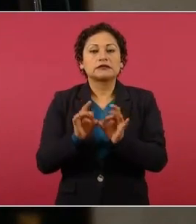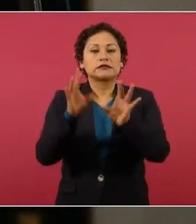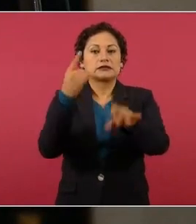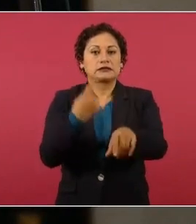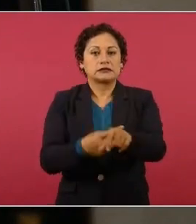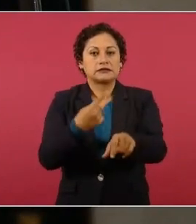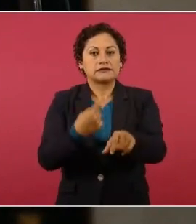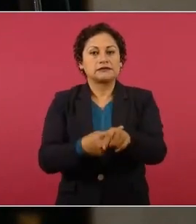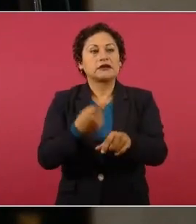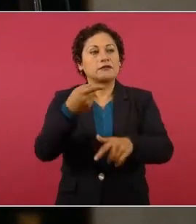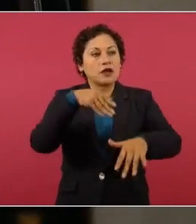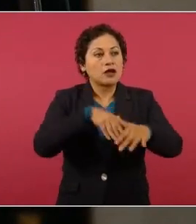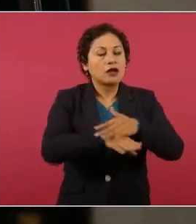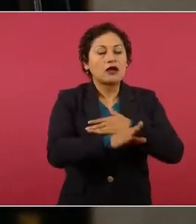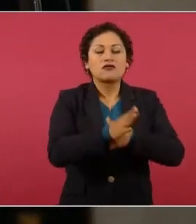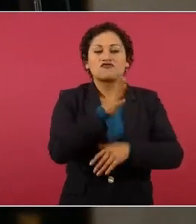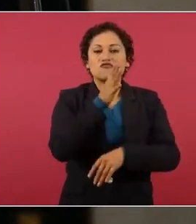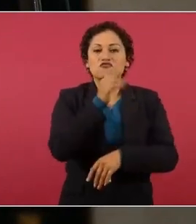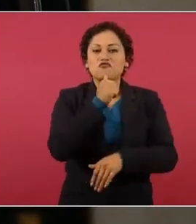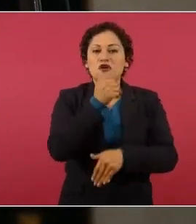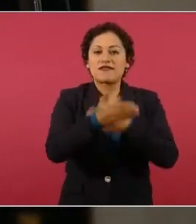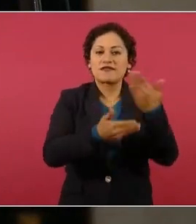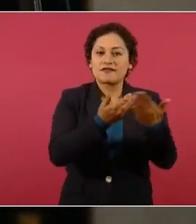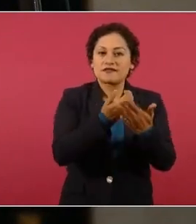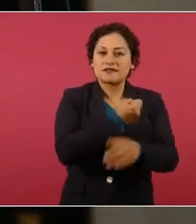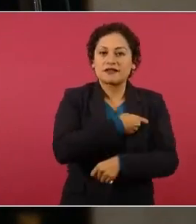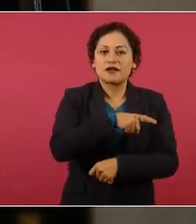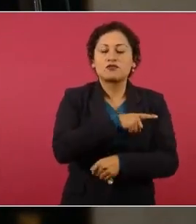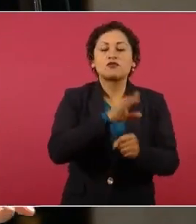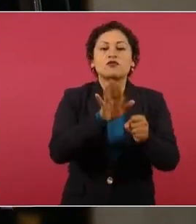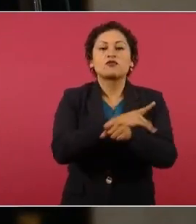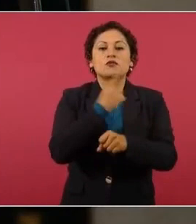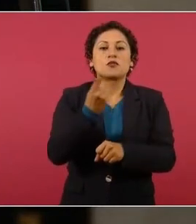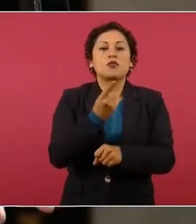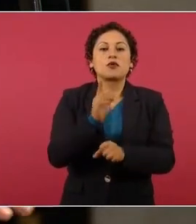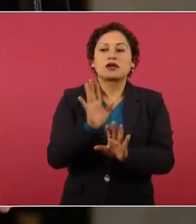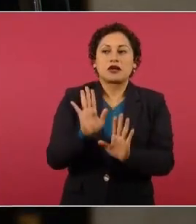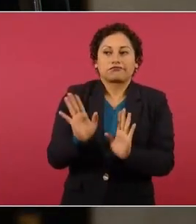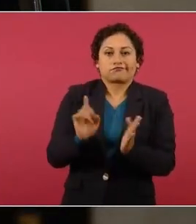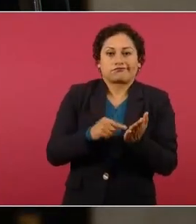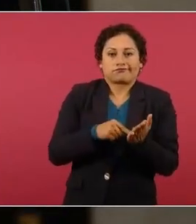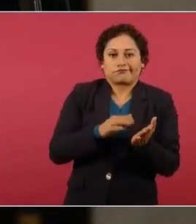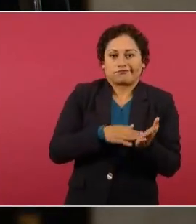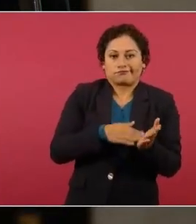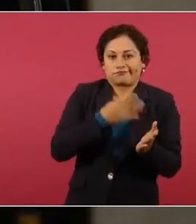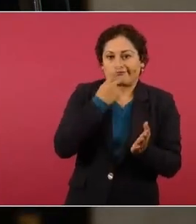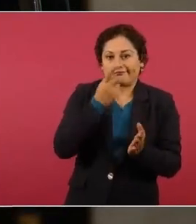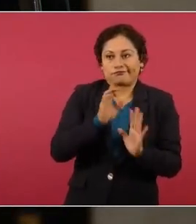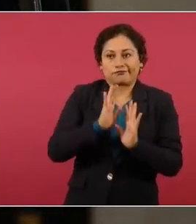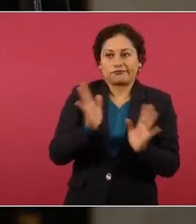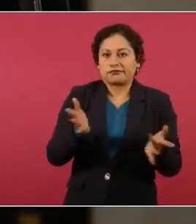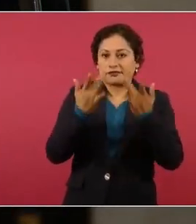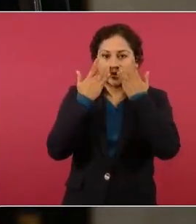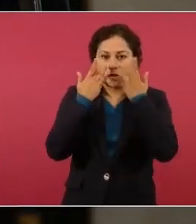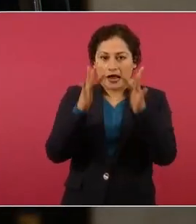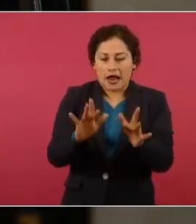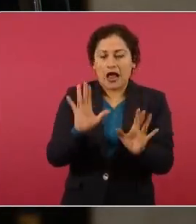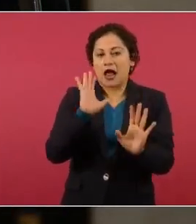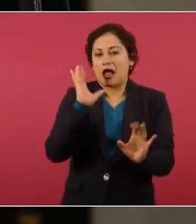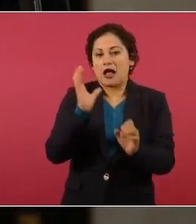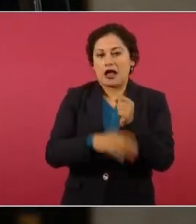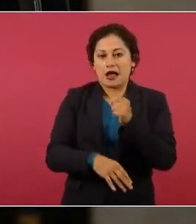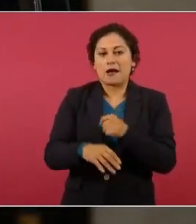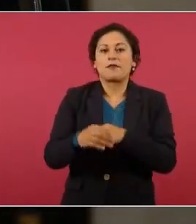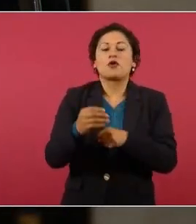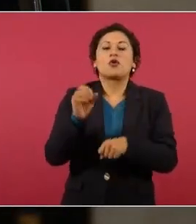de transparencia y por evitar que una auditoría les reclame que por qué les están dando atención a quienes no la requieren,